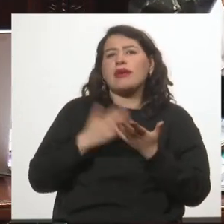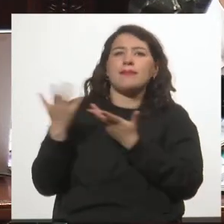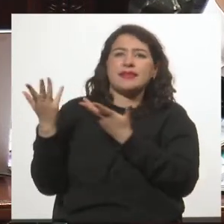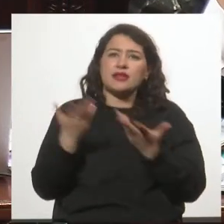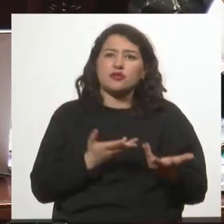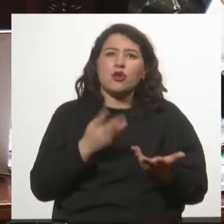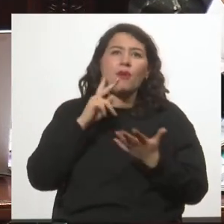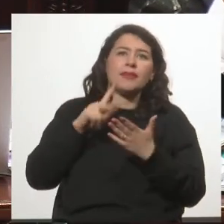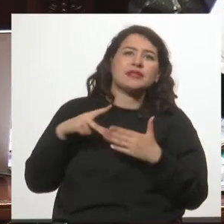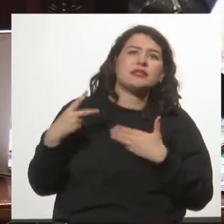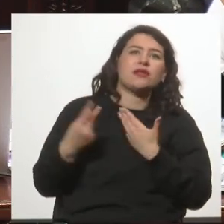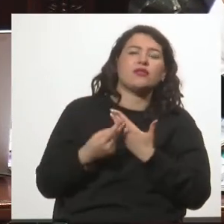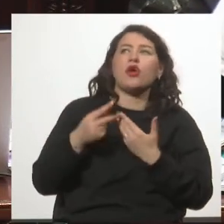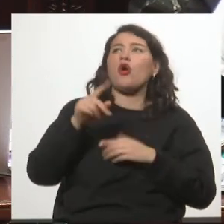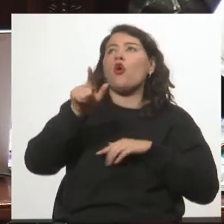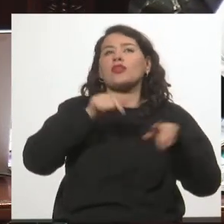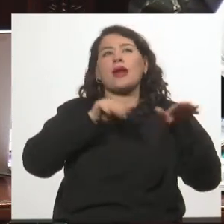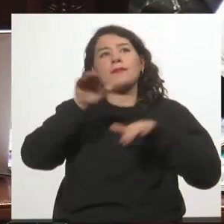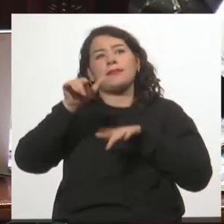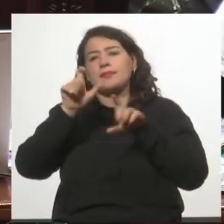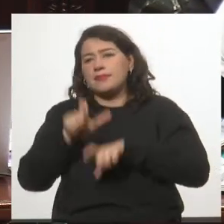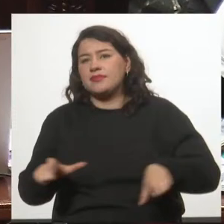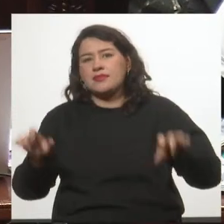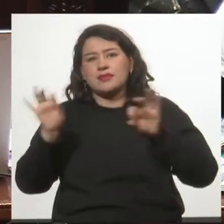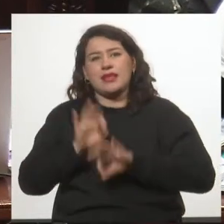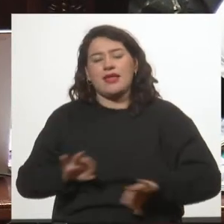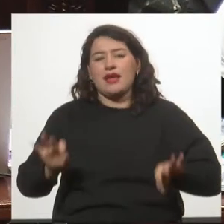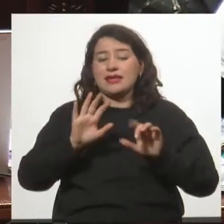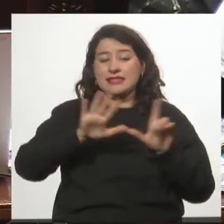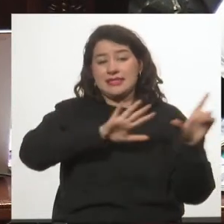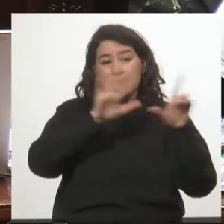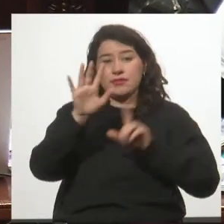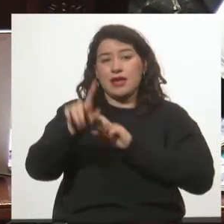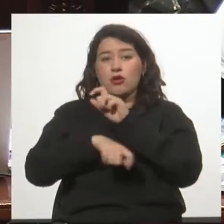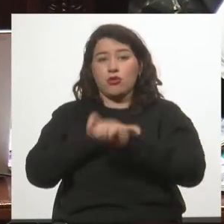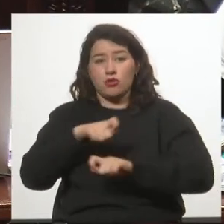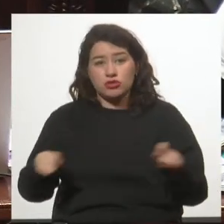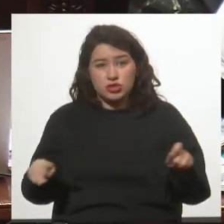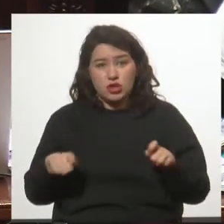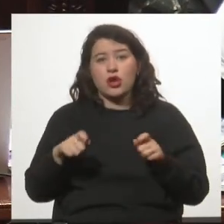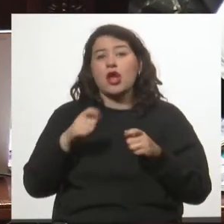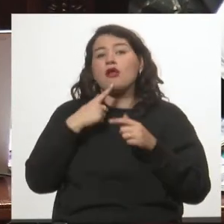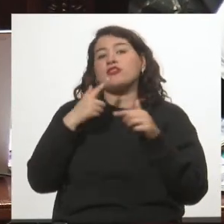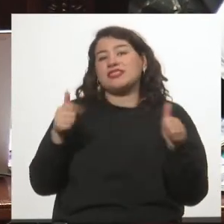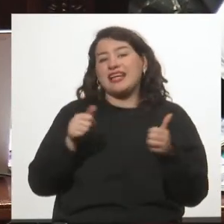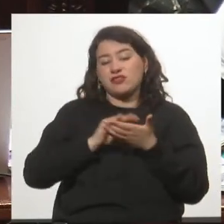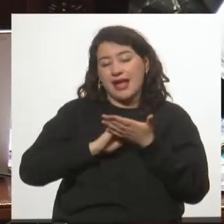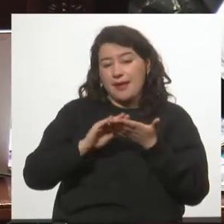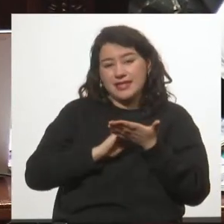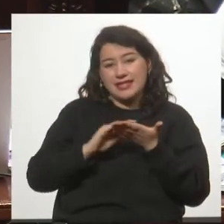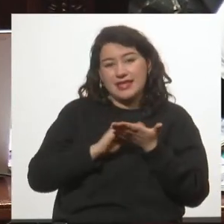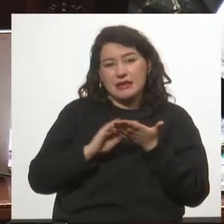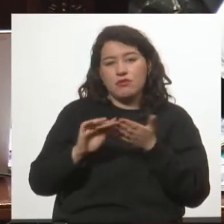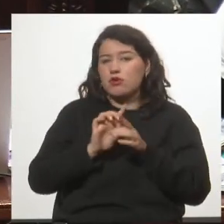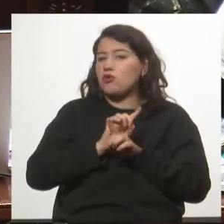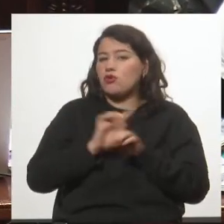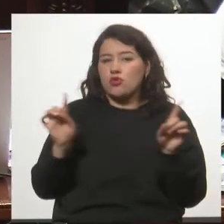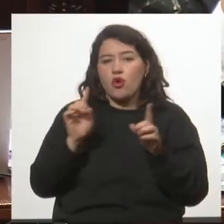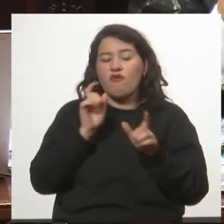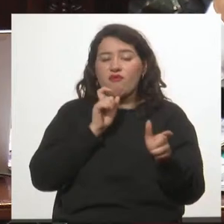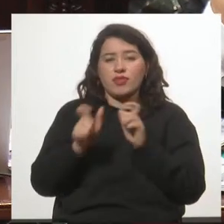presentación de otros oferentes y séptimos los actos administrativos de adjudicación no están debidamente